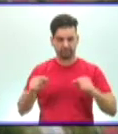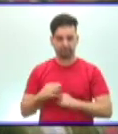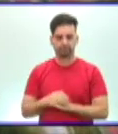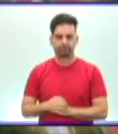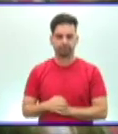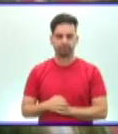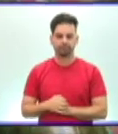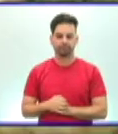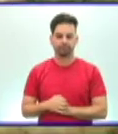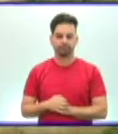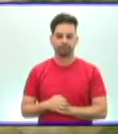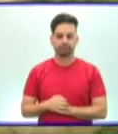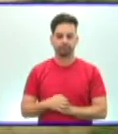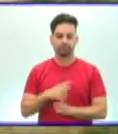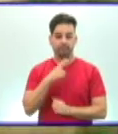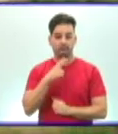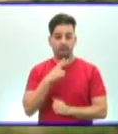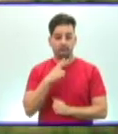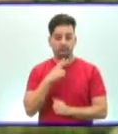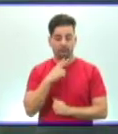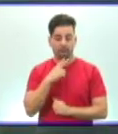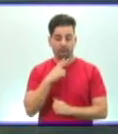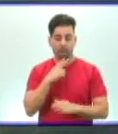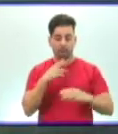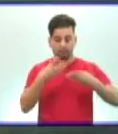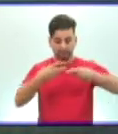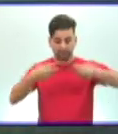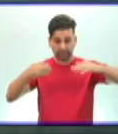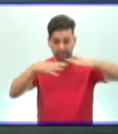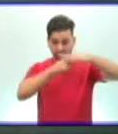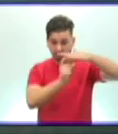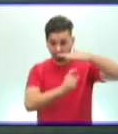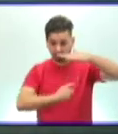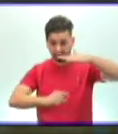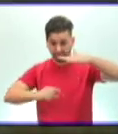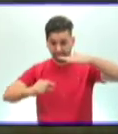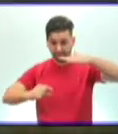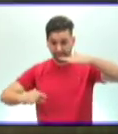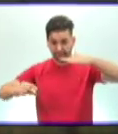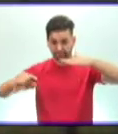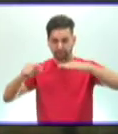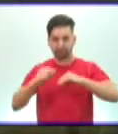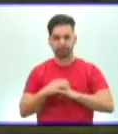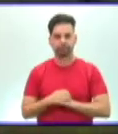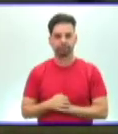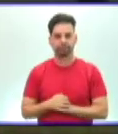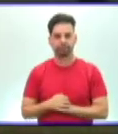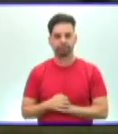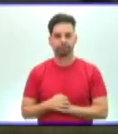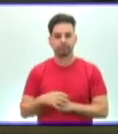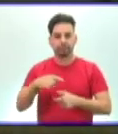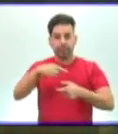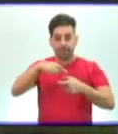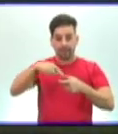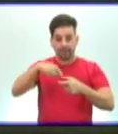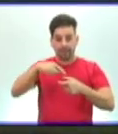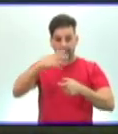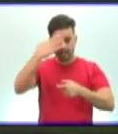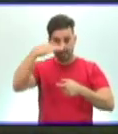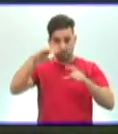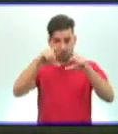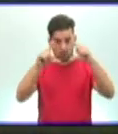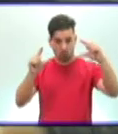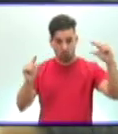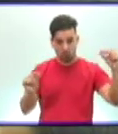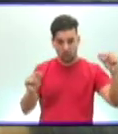acuíferos subterráneos conectados al mar, que se priorizan en la isla principal junto con determinados cayos del archipiélago